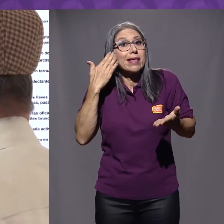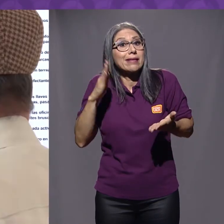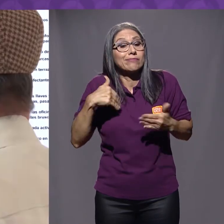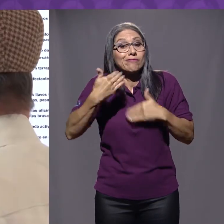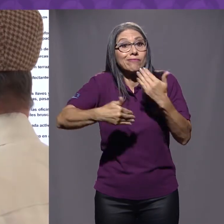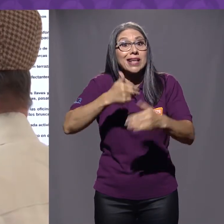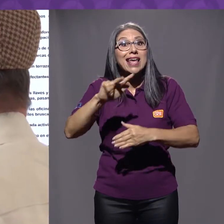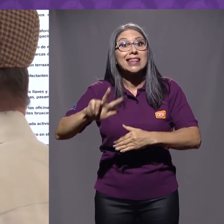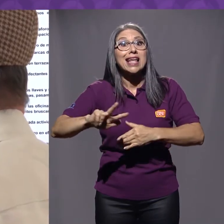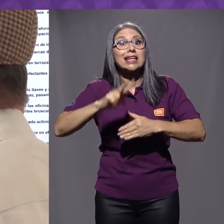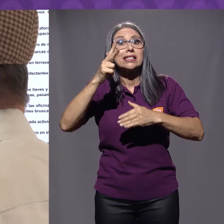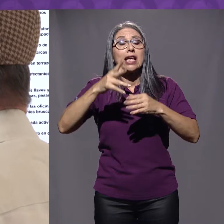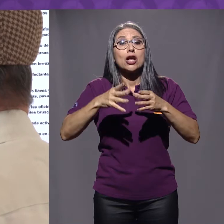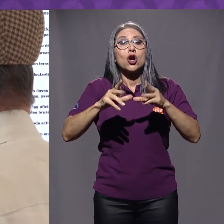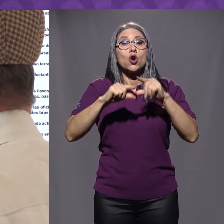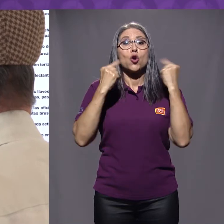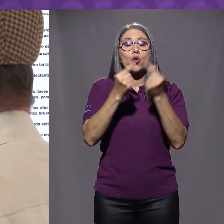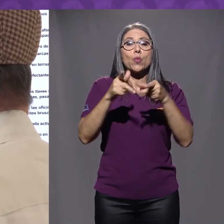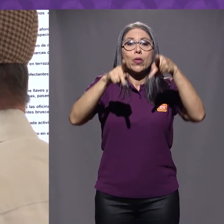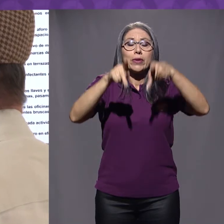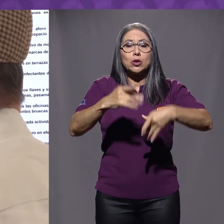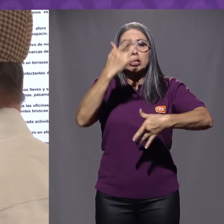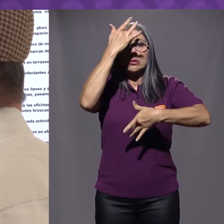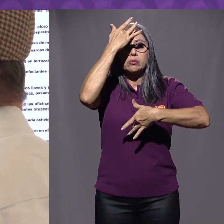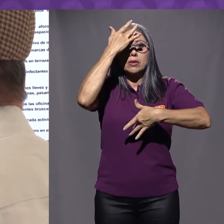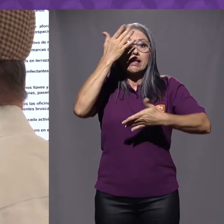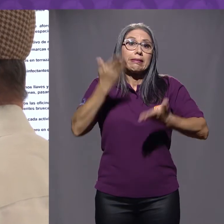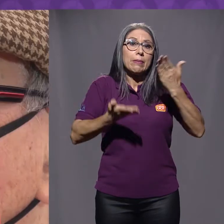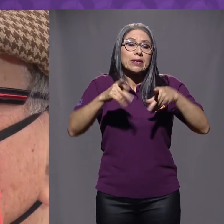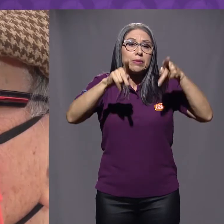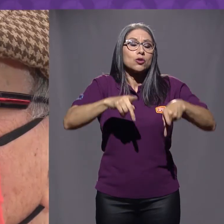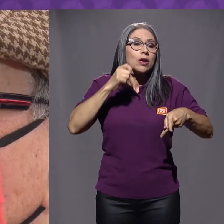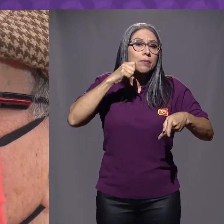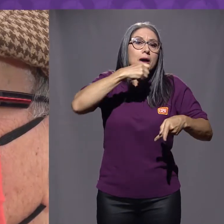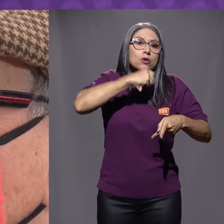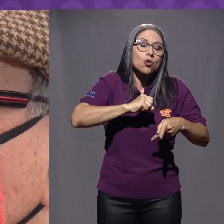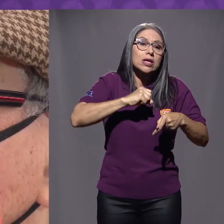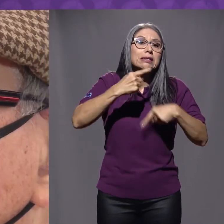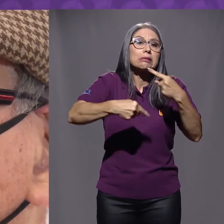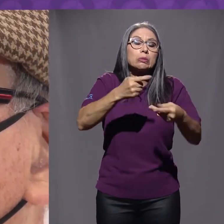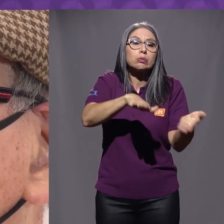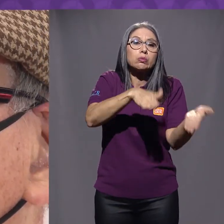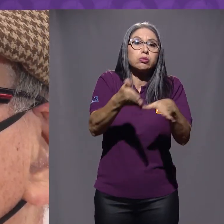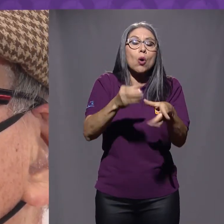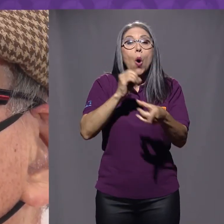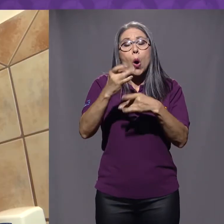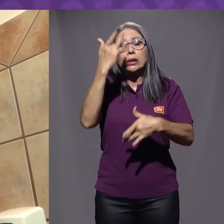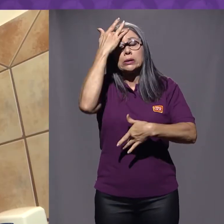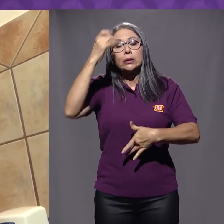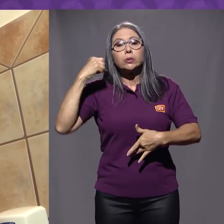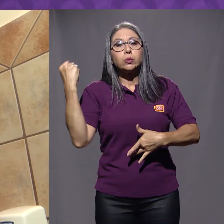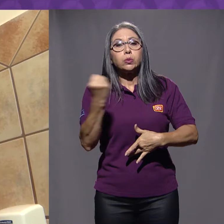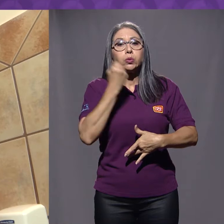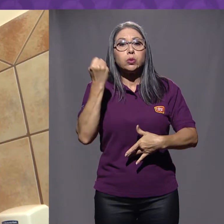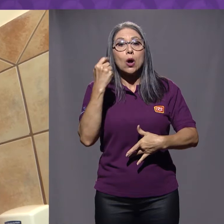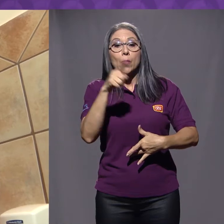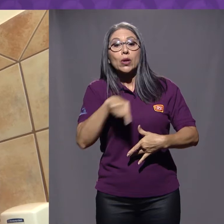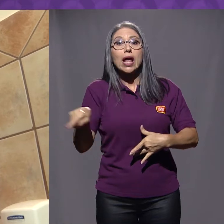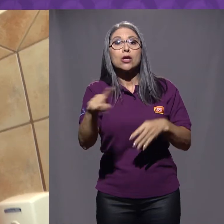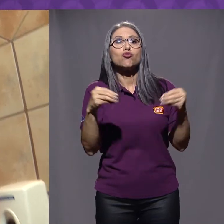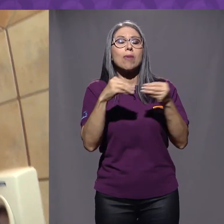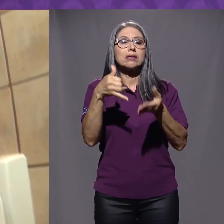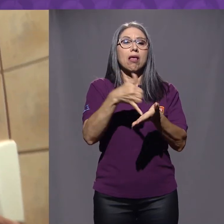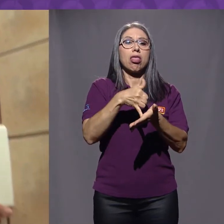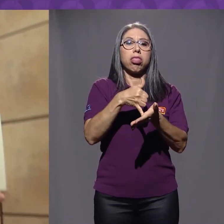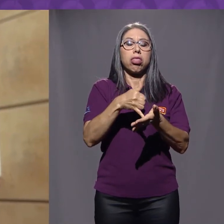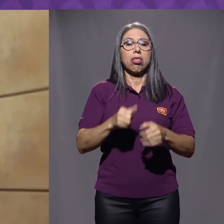de contagios que aumenta el riesgo de que adultos mayores puedan morir o enfermar gravemente, como población más vulnerable ante